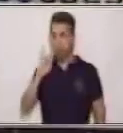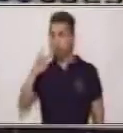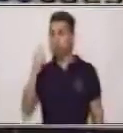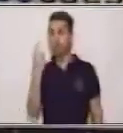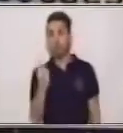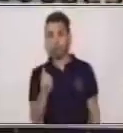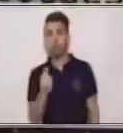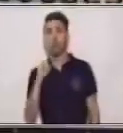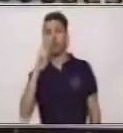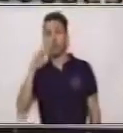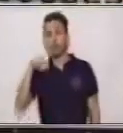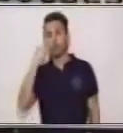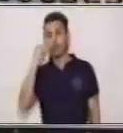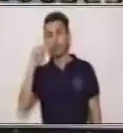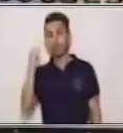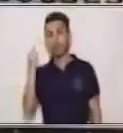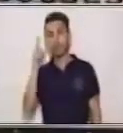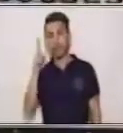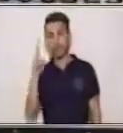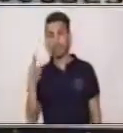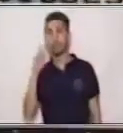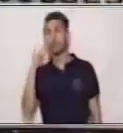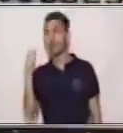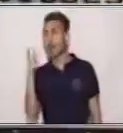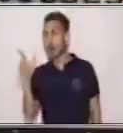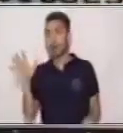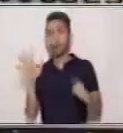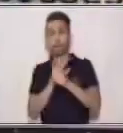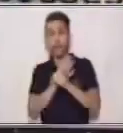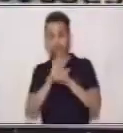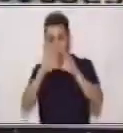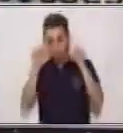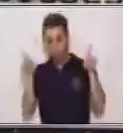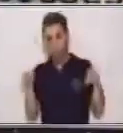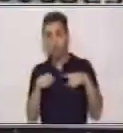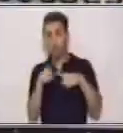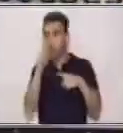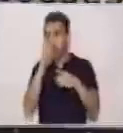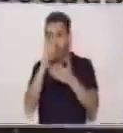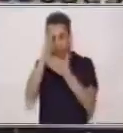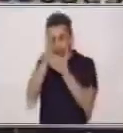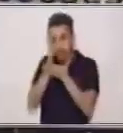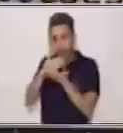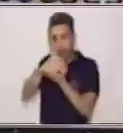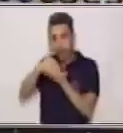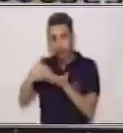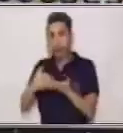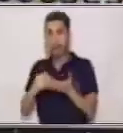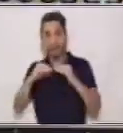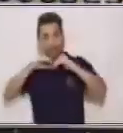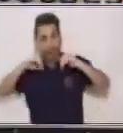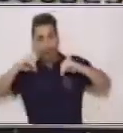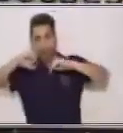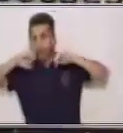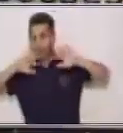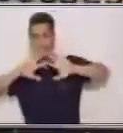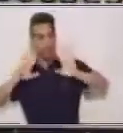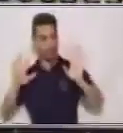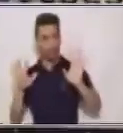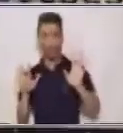porque está completamente entero, no está dividida en ninguna parte. Entonces, esto se llama